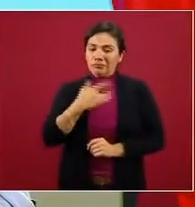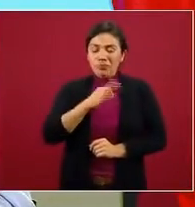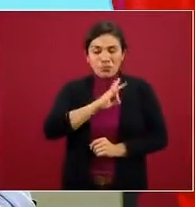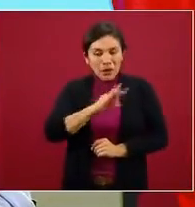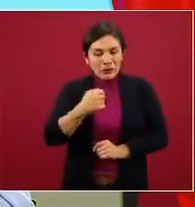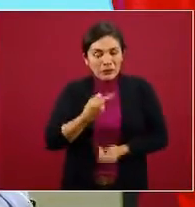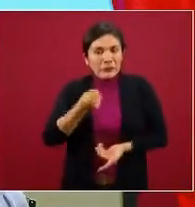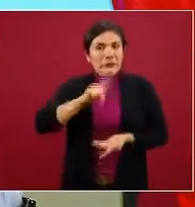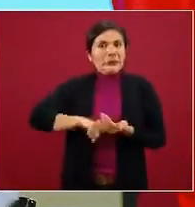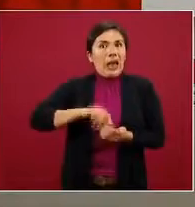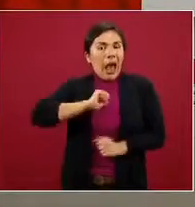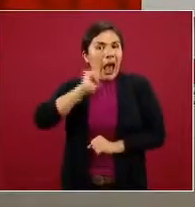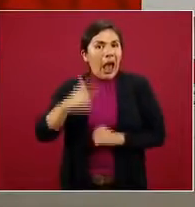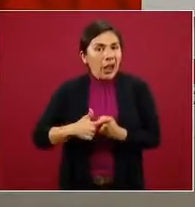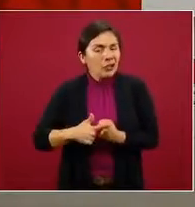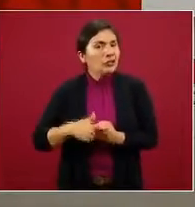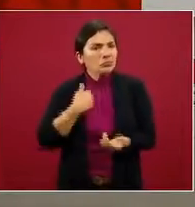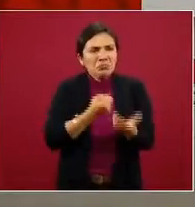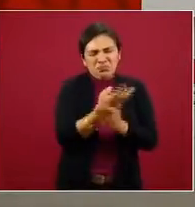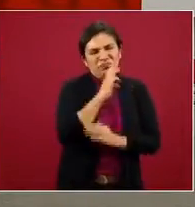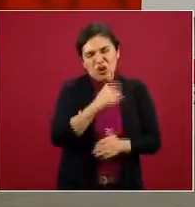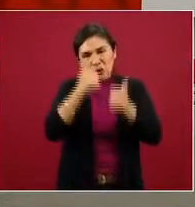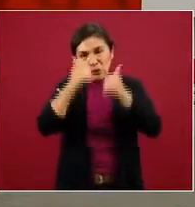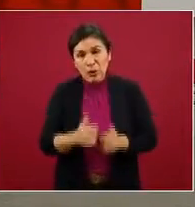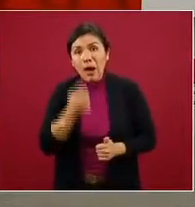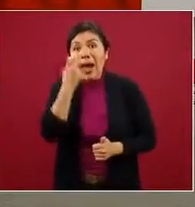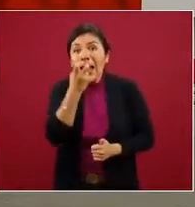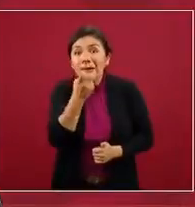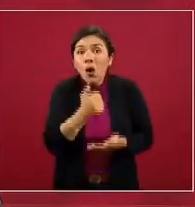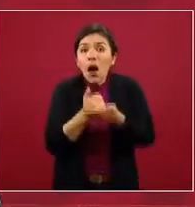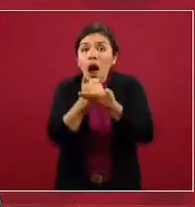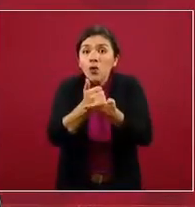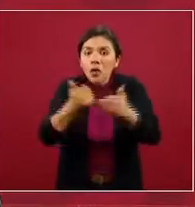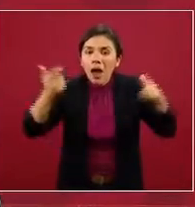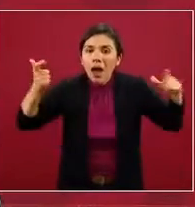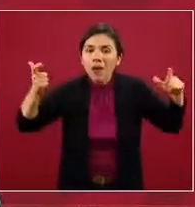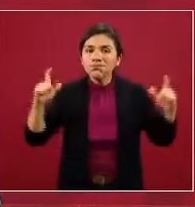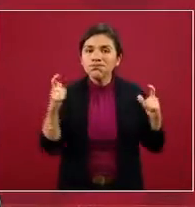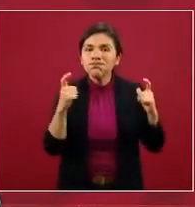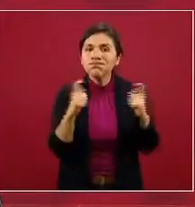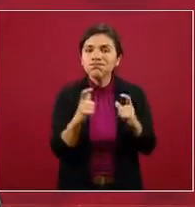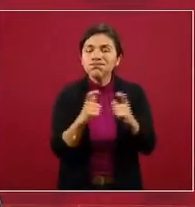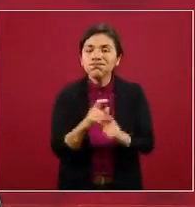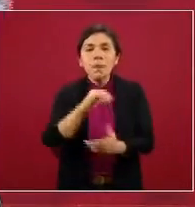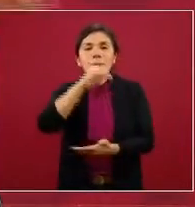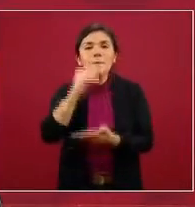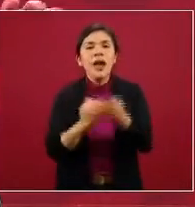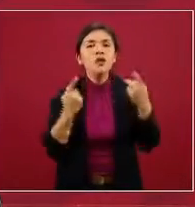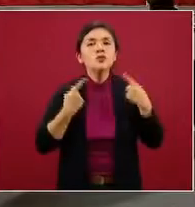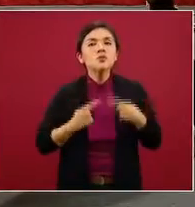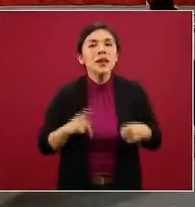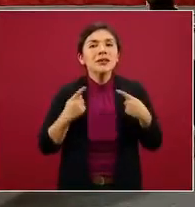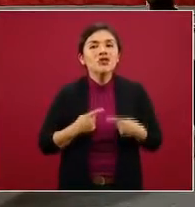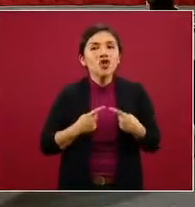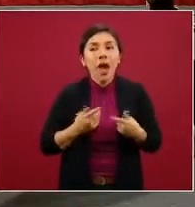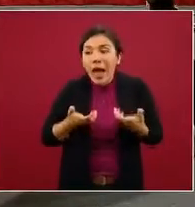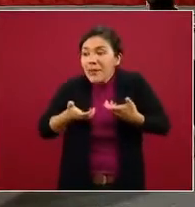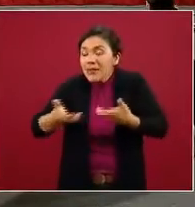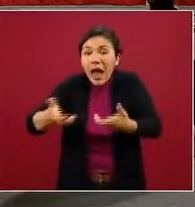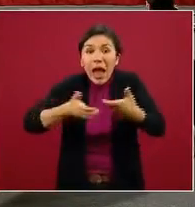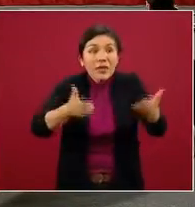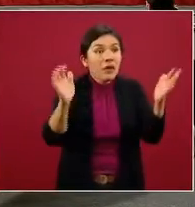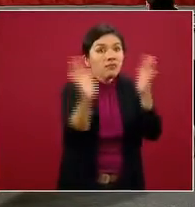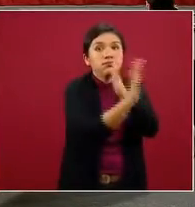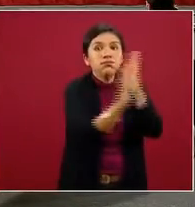pudieran estar enfermas, etcétera, eso va reduciendo la proporción de personas que en el espacio